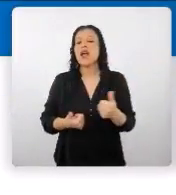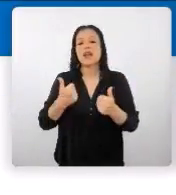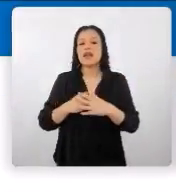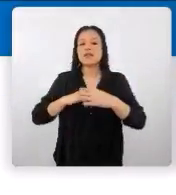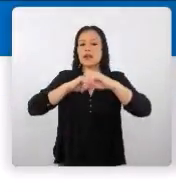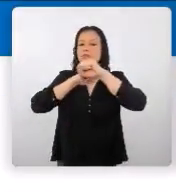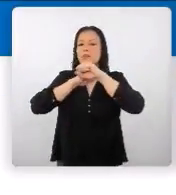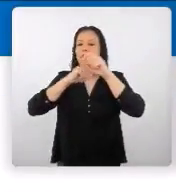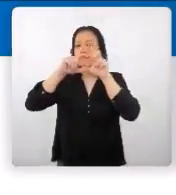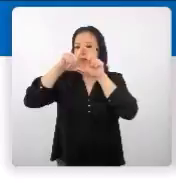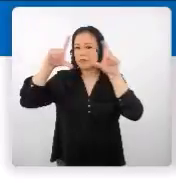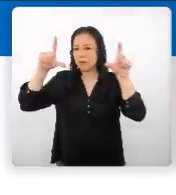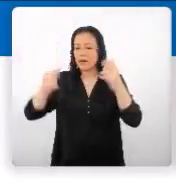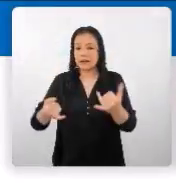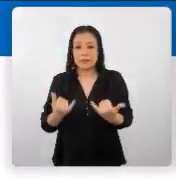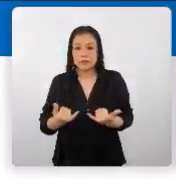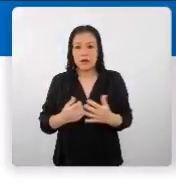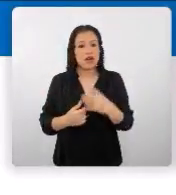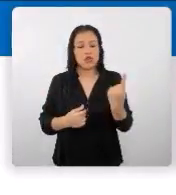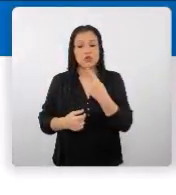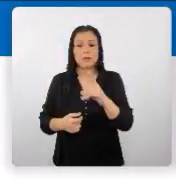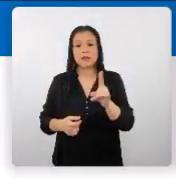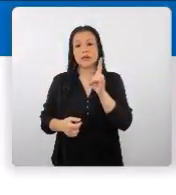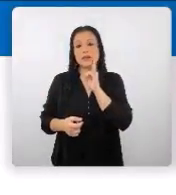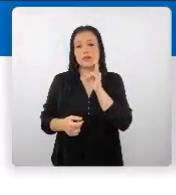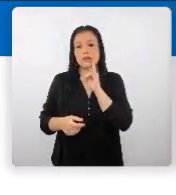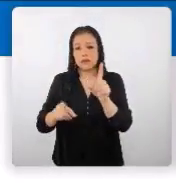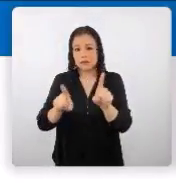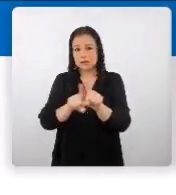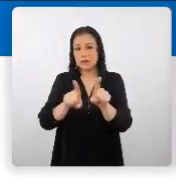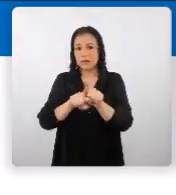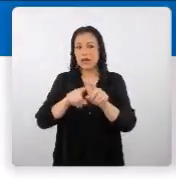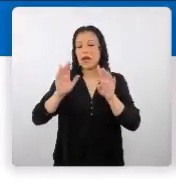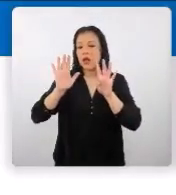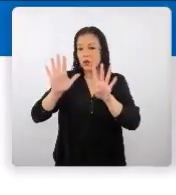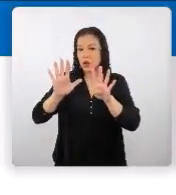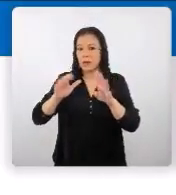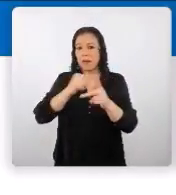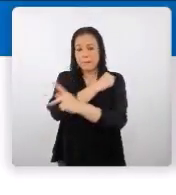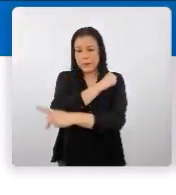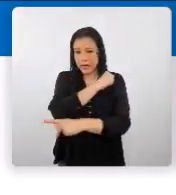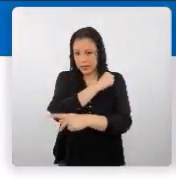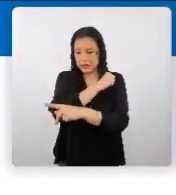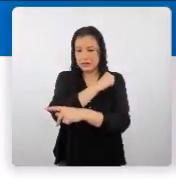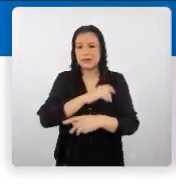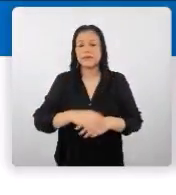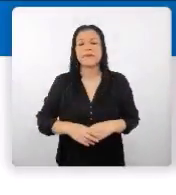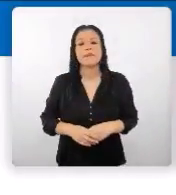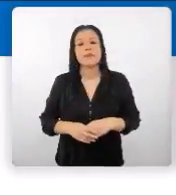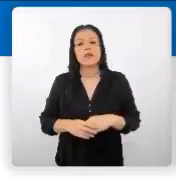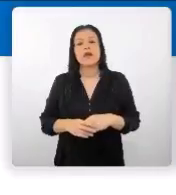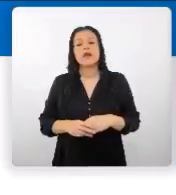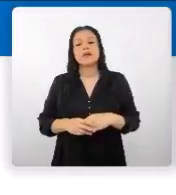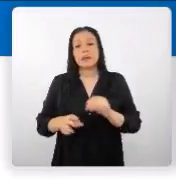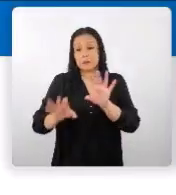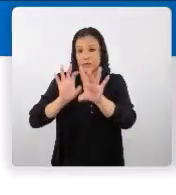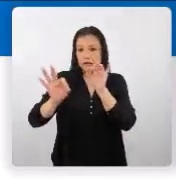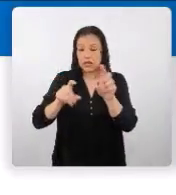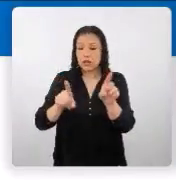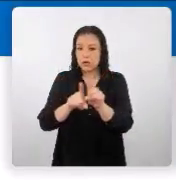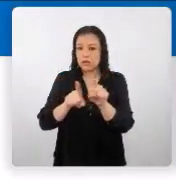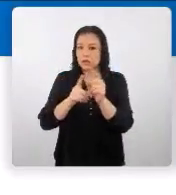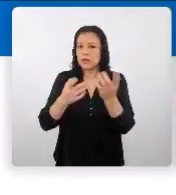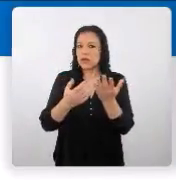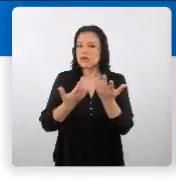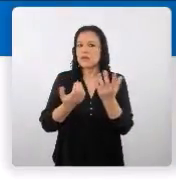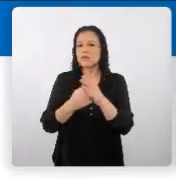sacando ahora no solamente en Estados Unidos, sino en 9 países prioritarios. Y estamos abarcando a